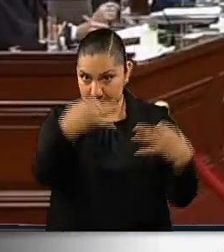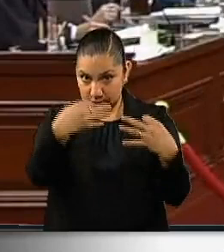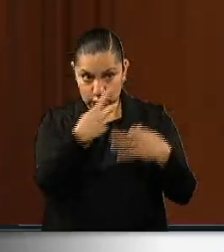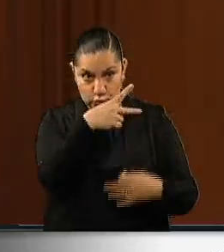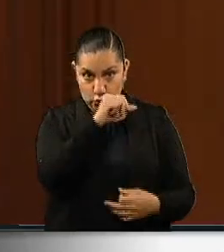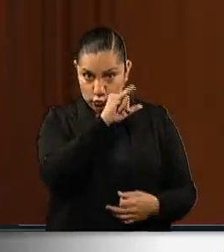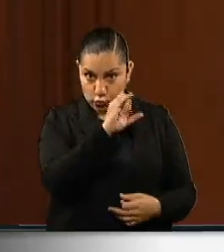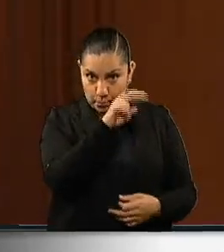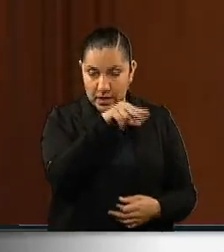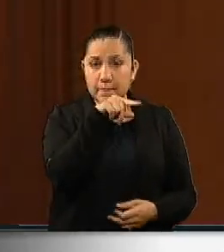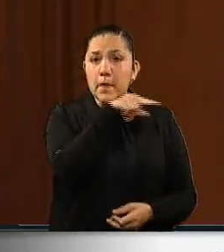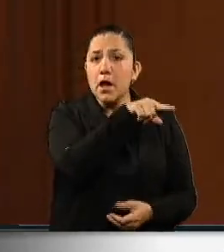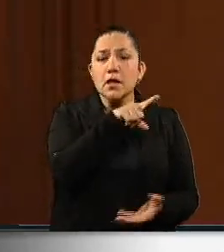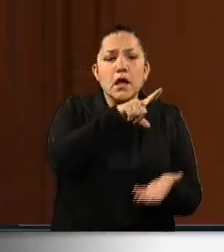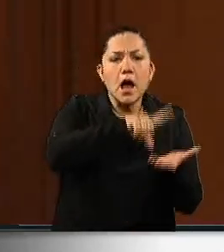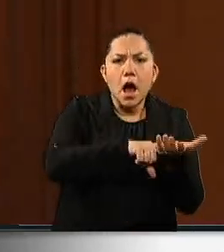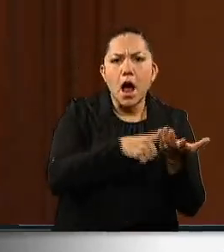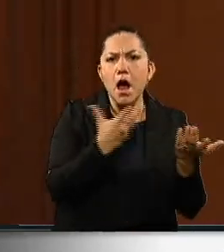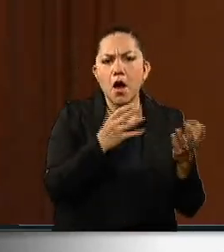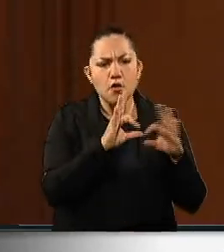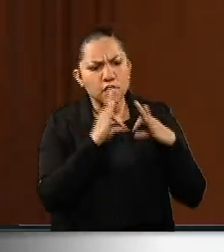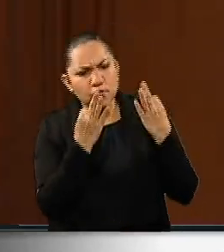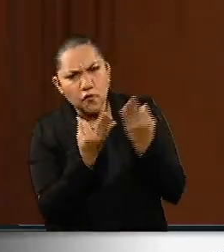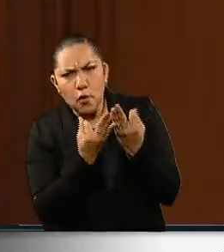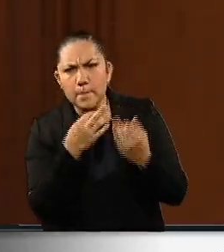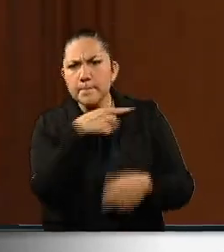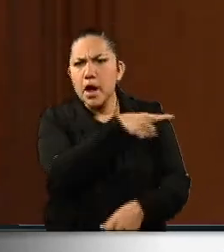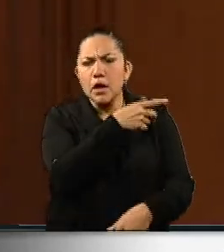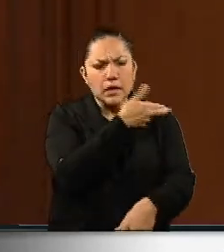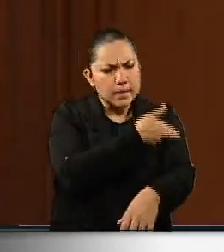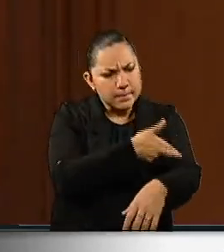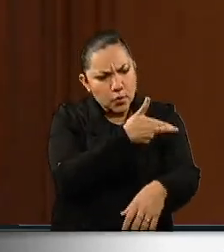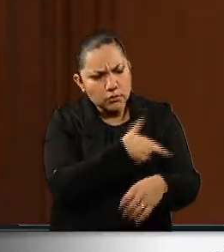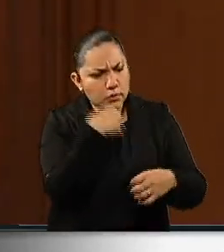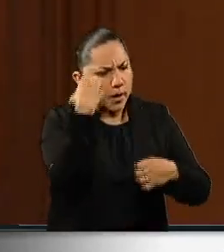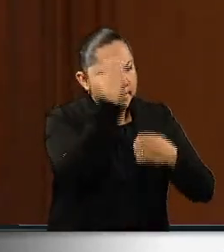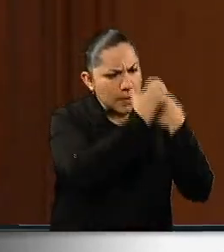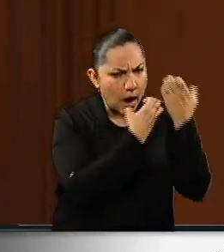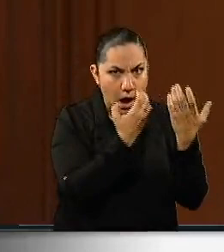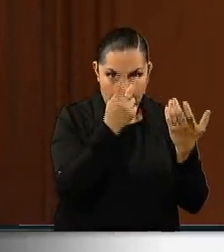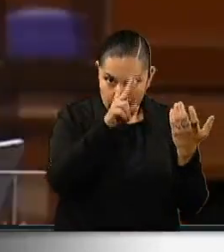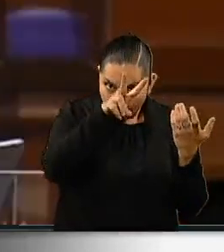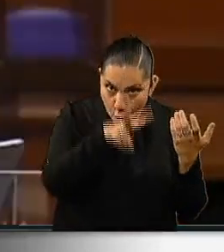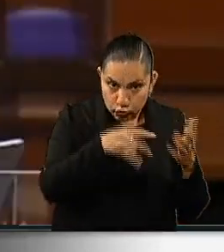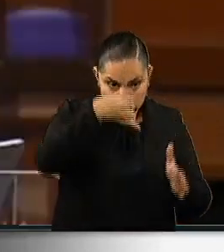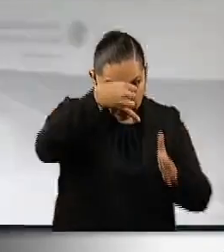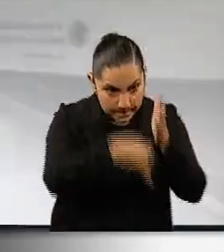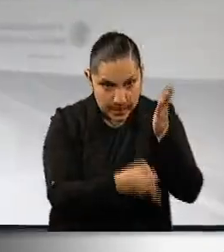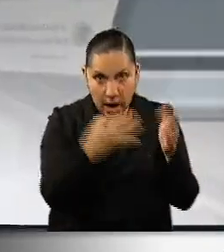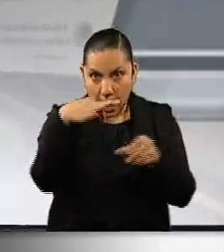realizaron un análisis procedimental y no entraron al fondo de la reforma electoral. Vea usted.